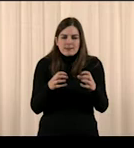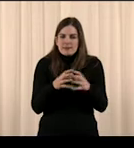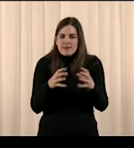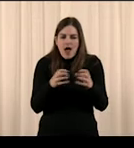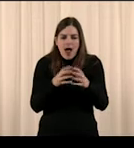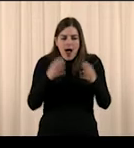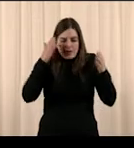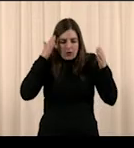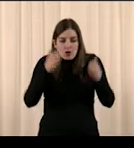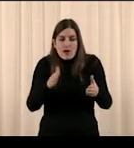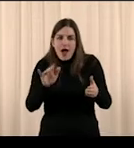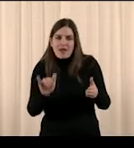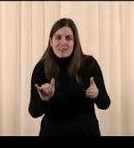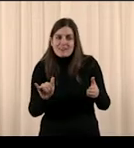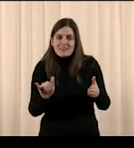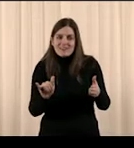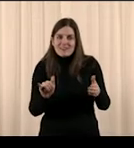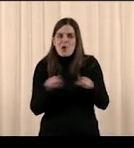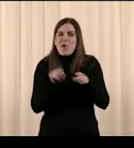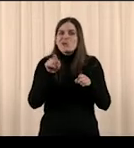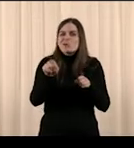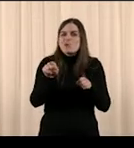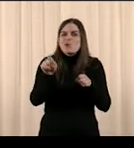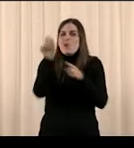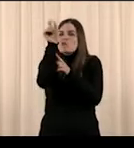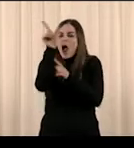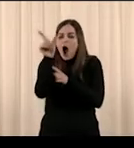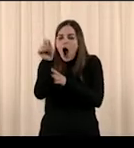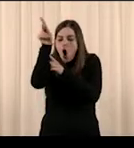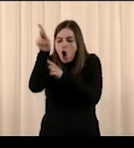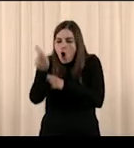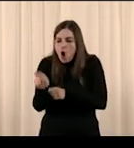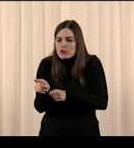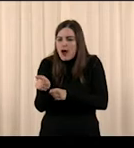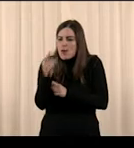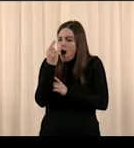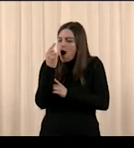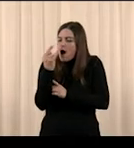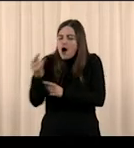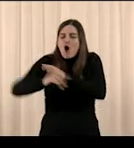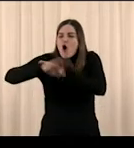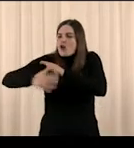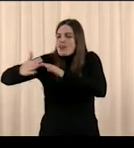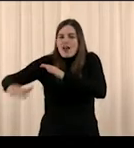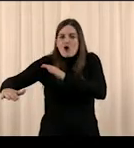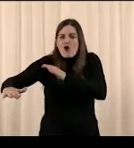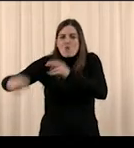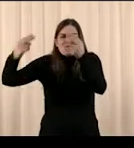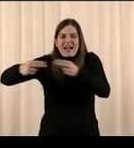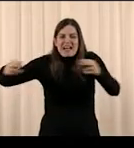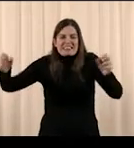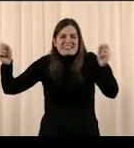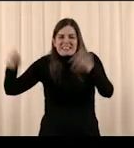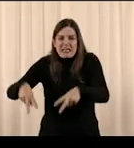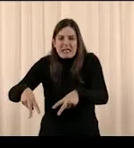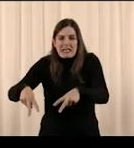drop that wants to join de la the gota ocean and nothing will que quiere unirse back, al océano sin que nada la detenga, entonces comienzas